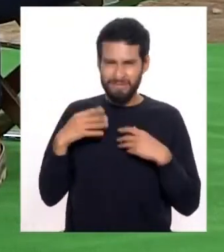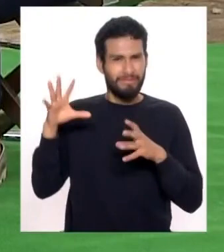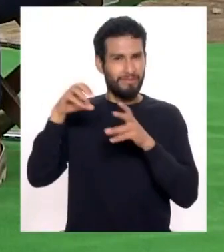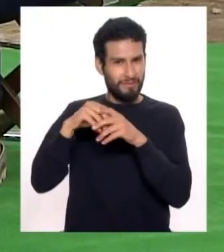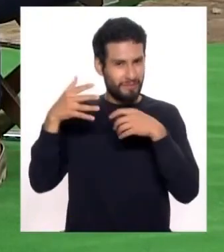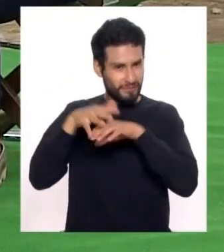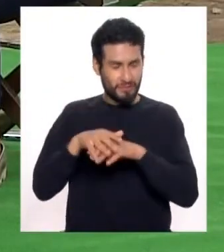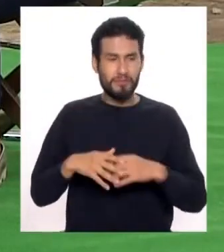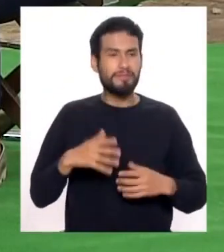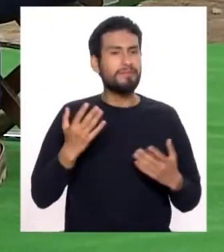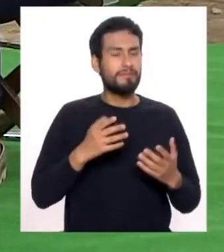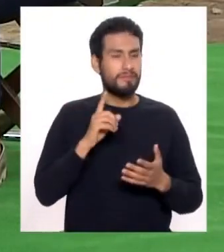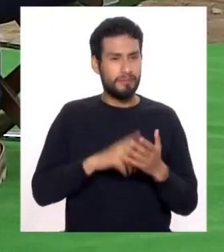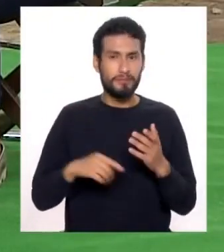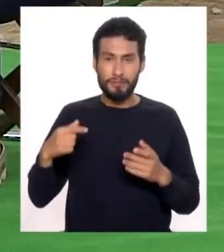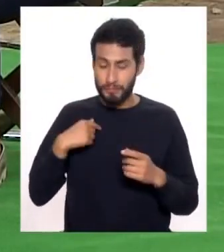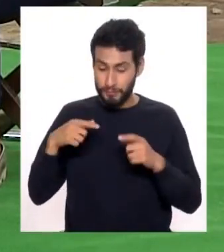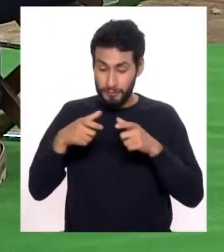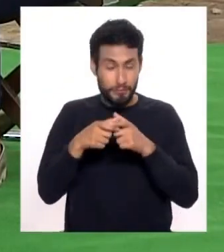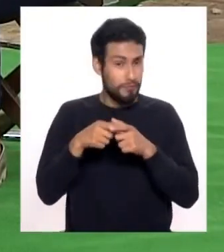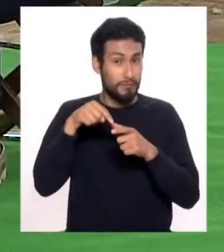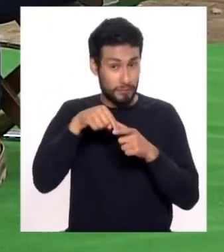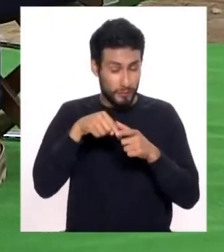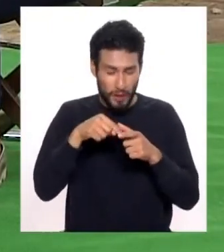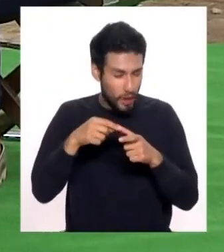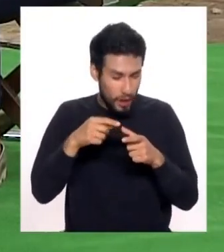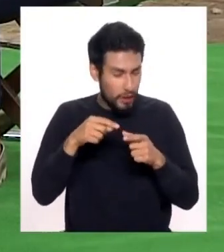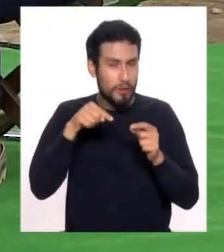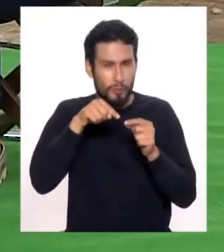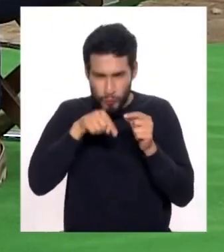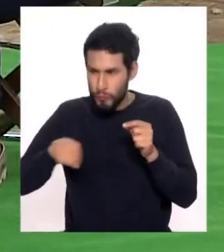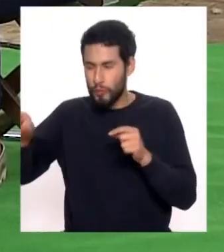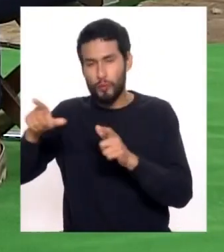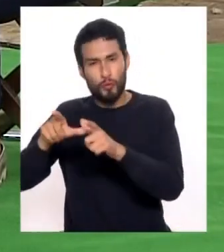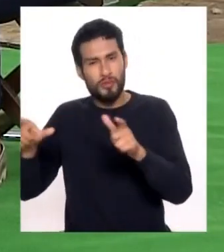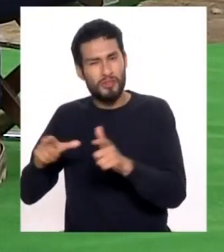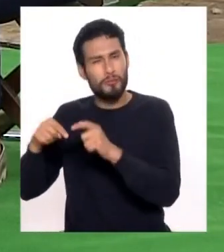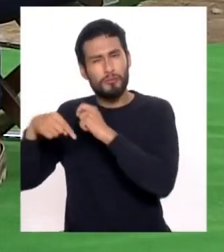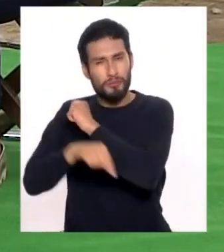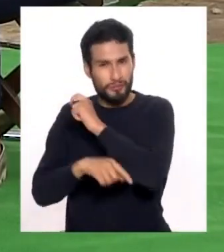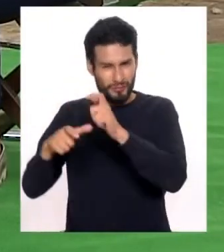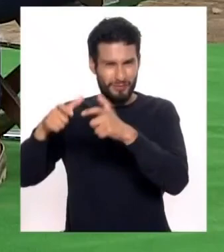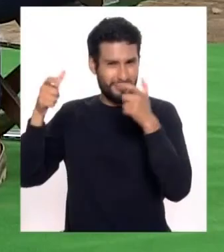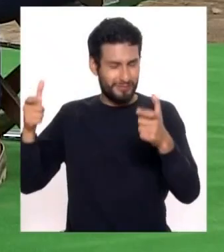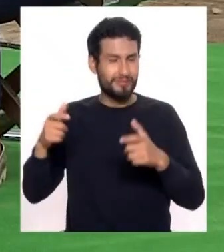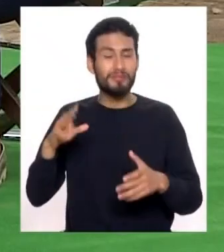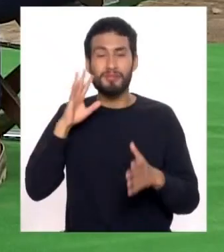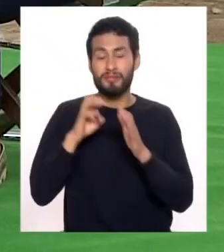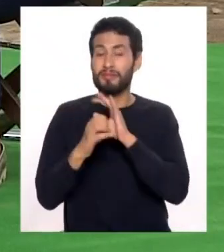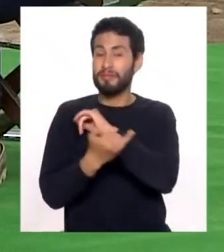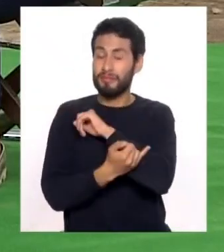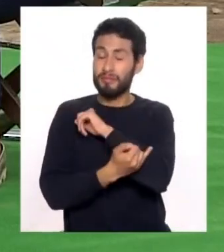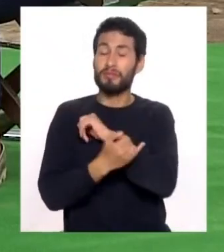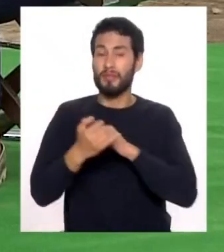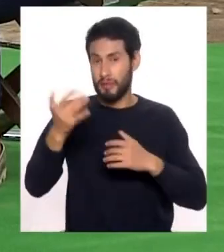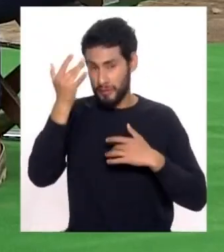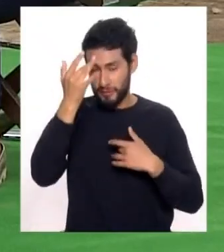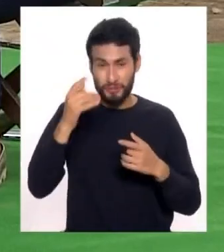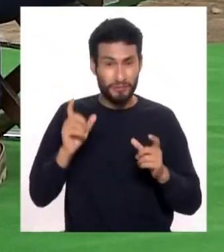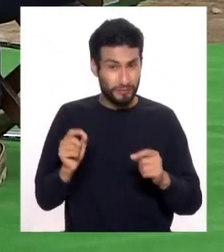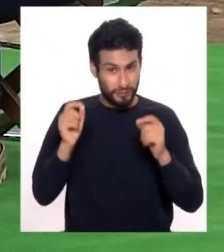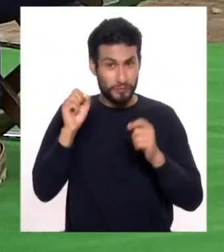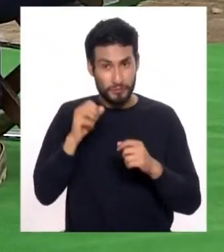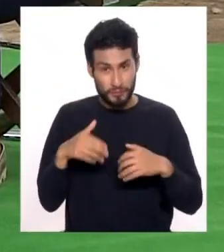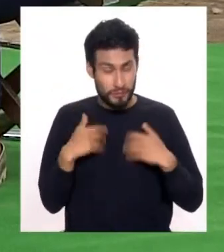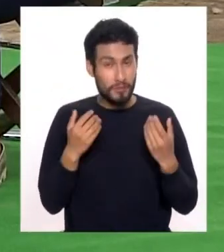integradas. Correcto. Donde derivamos a un paciente a un centro de alta complejidad especializado como por ejemplo el Instituto Nacional de Enfermedades Neoplásicas para que